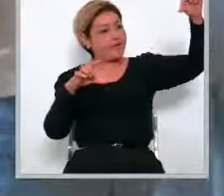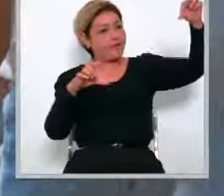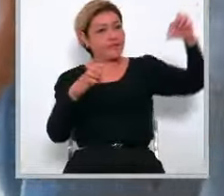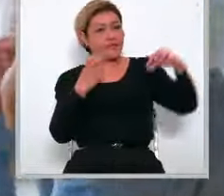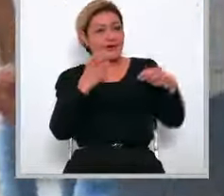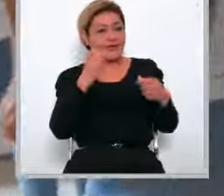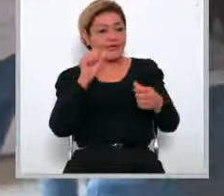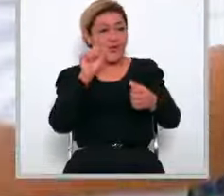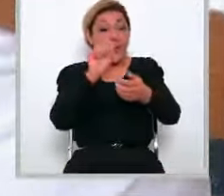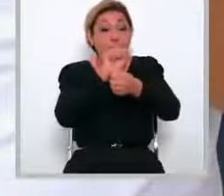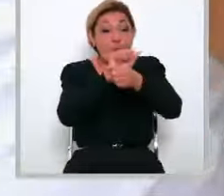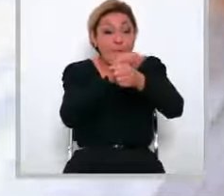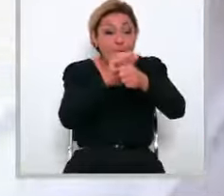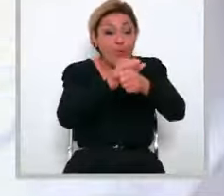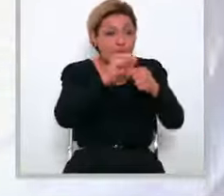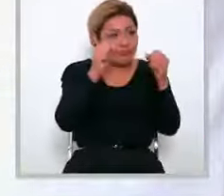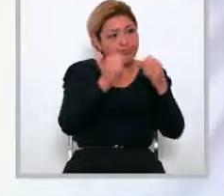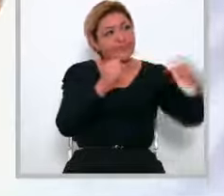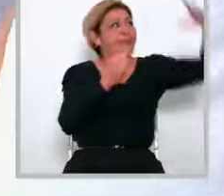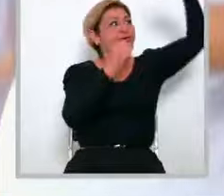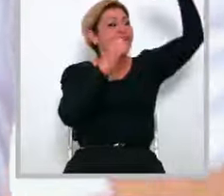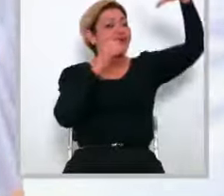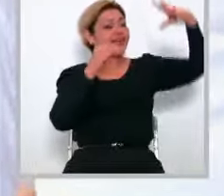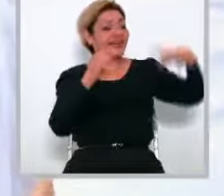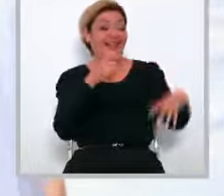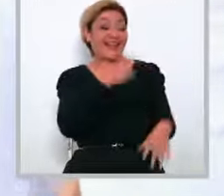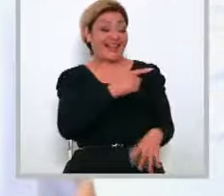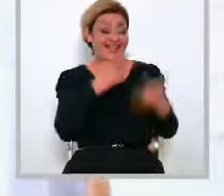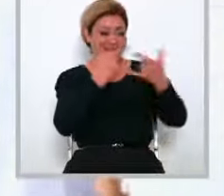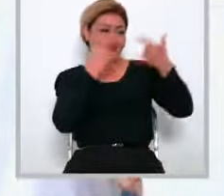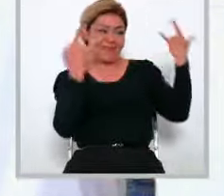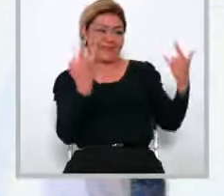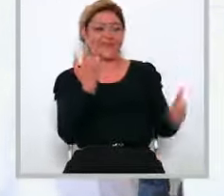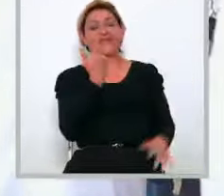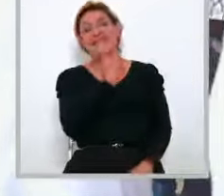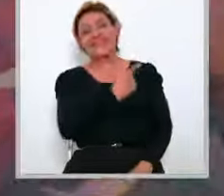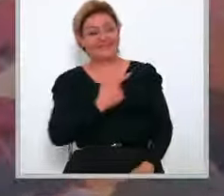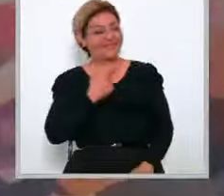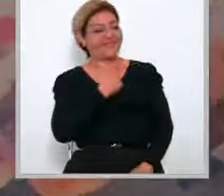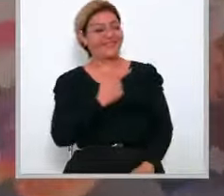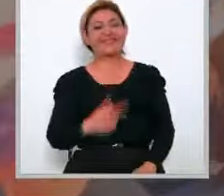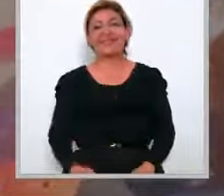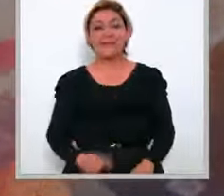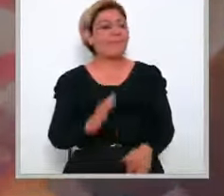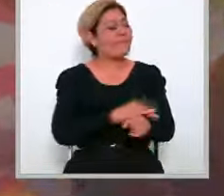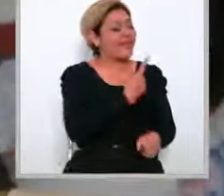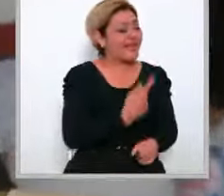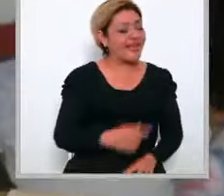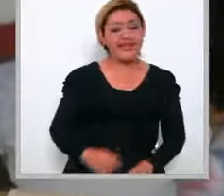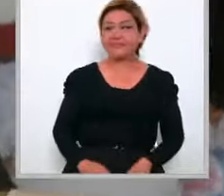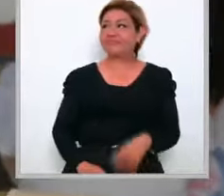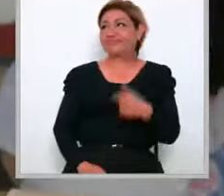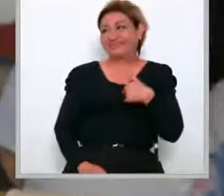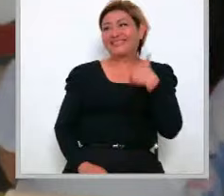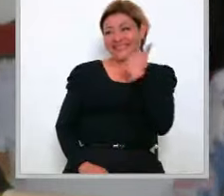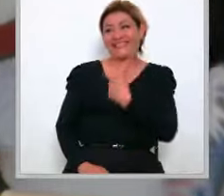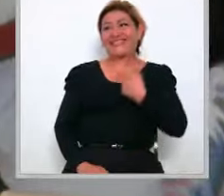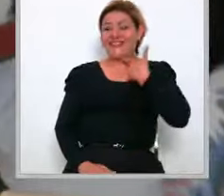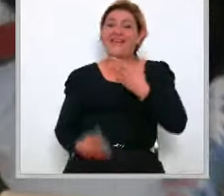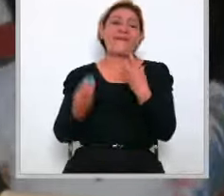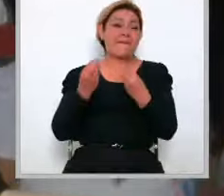Porque es muy bonito y también es muy